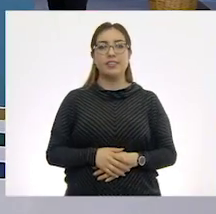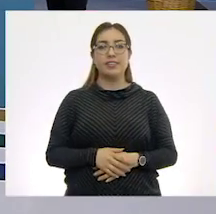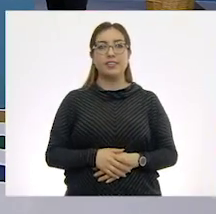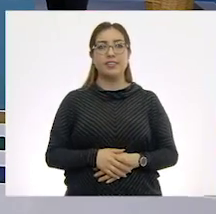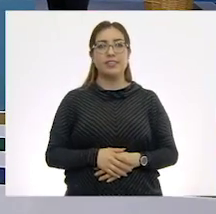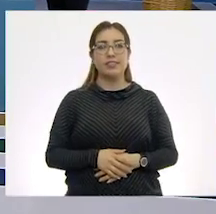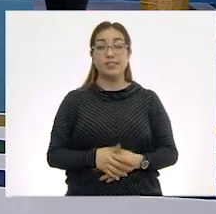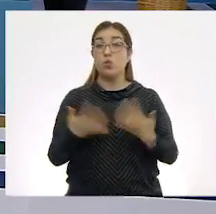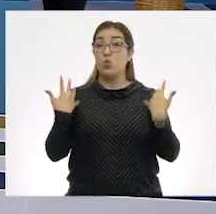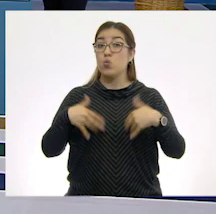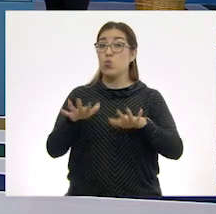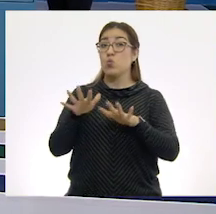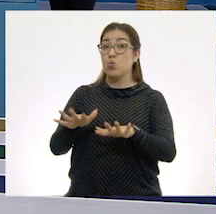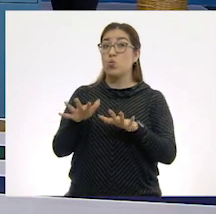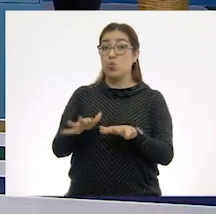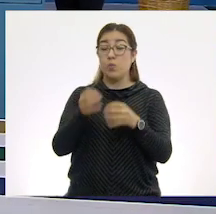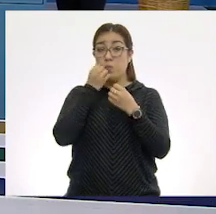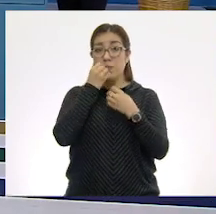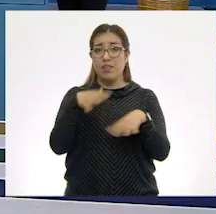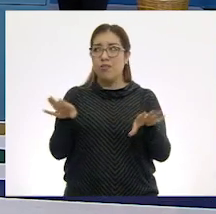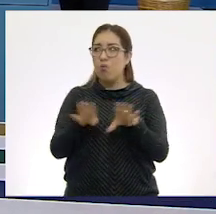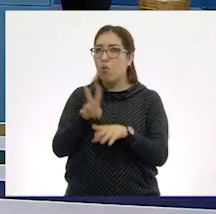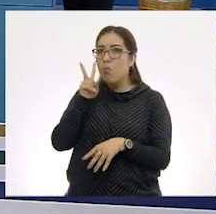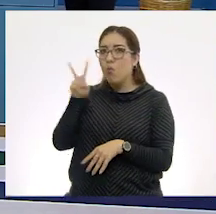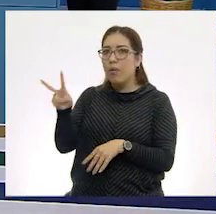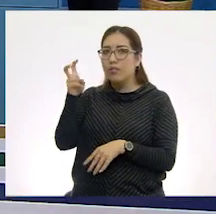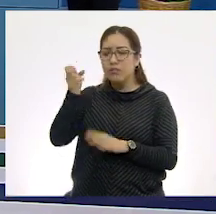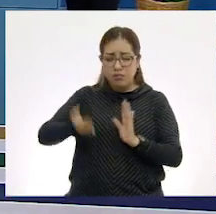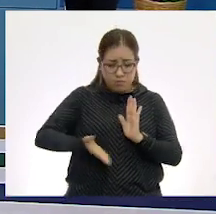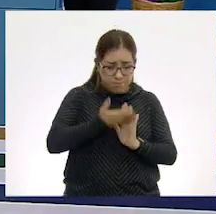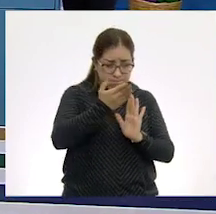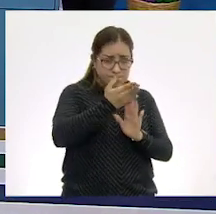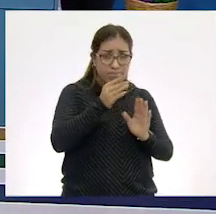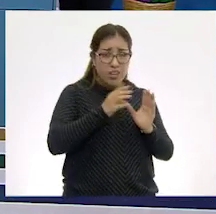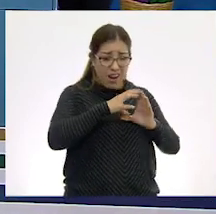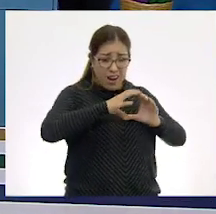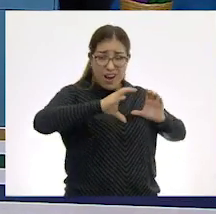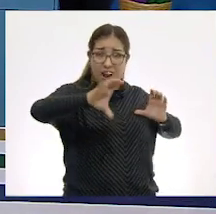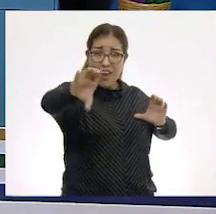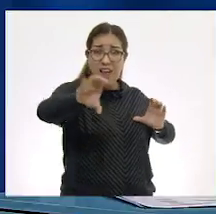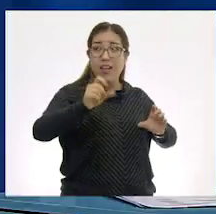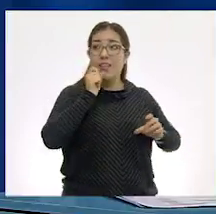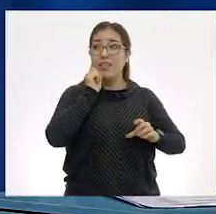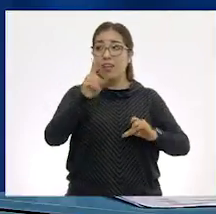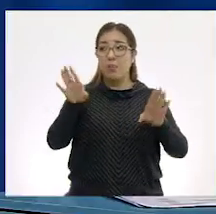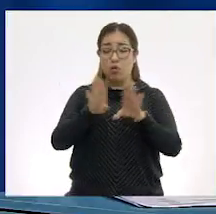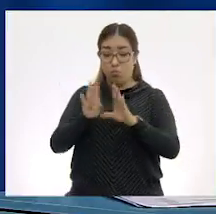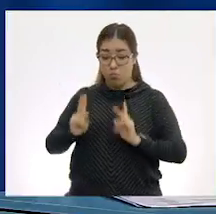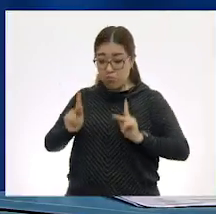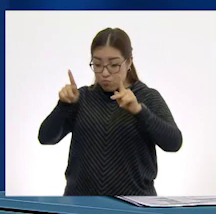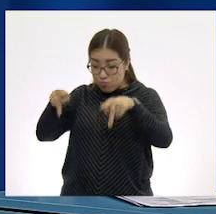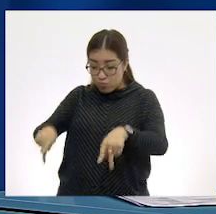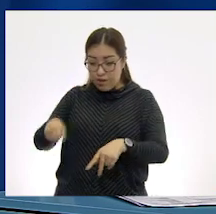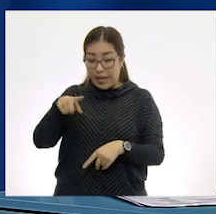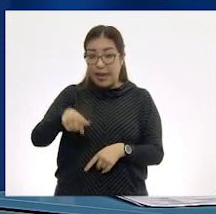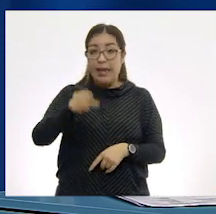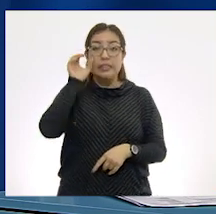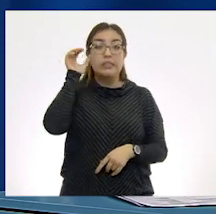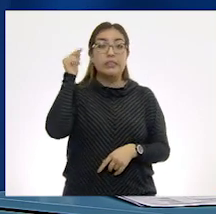Qué video tan impresionante. ¿Qué te pareció la muralla y el mausoleo construidos por el primer emperador de